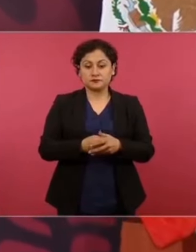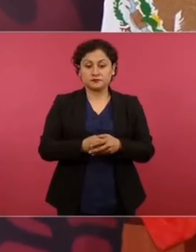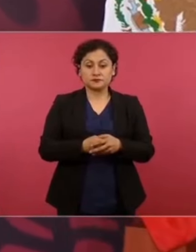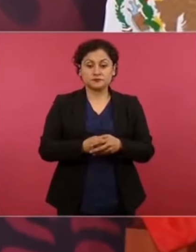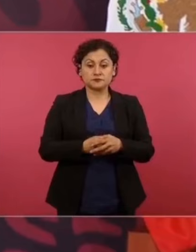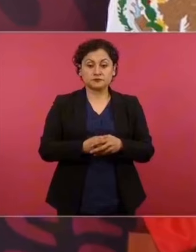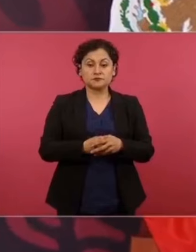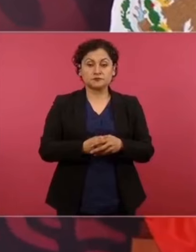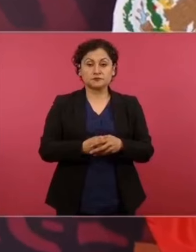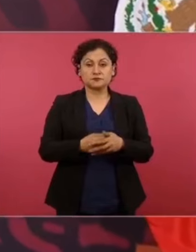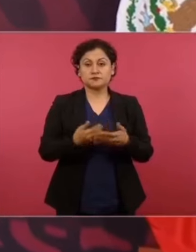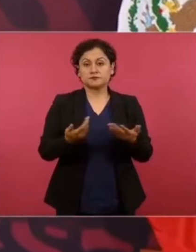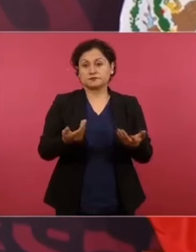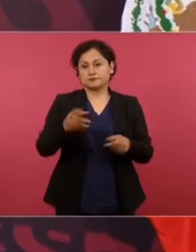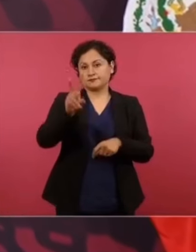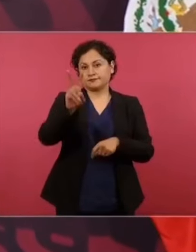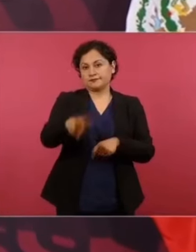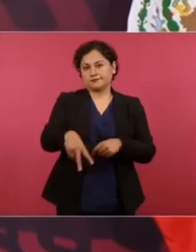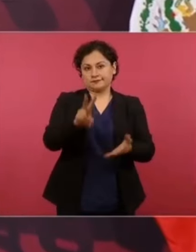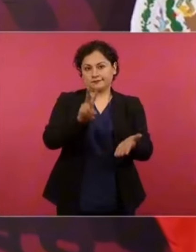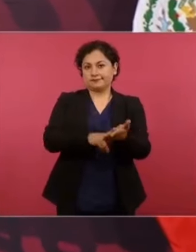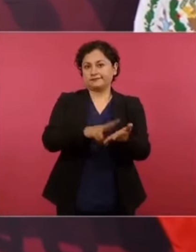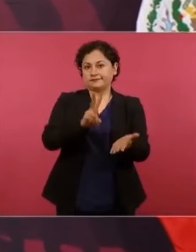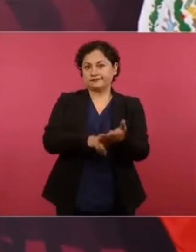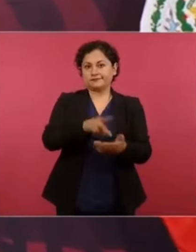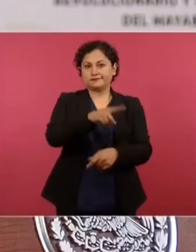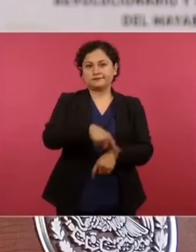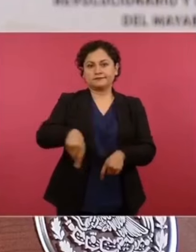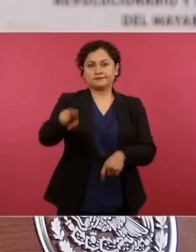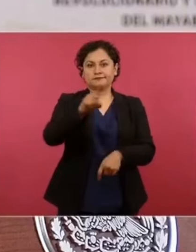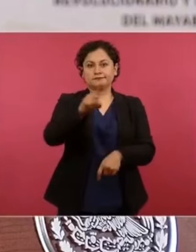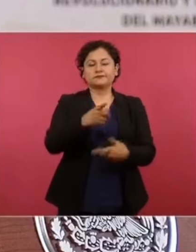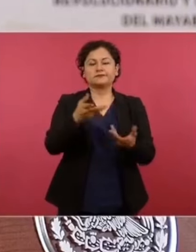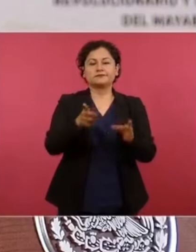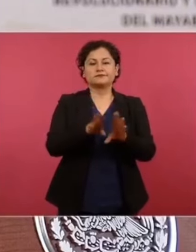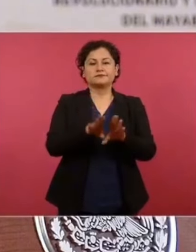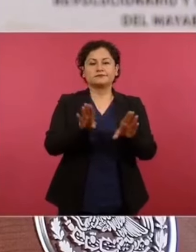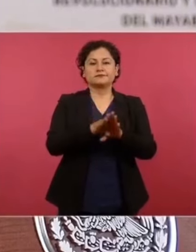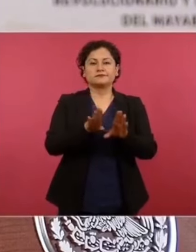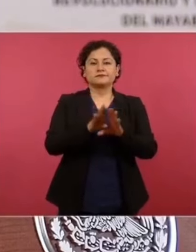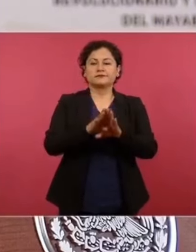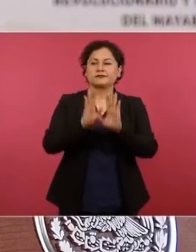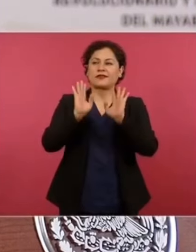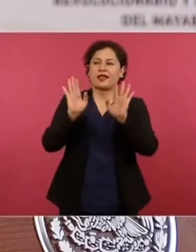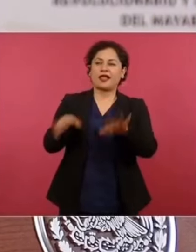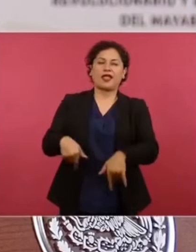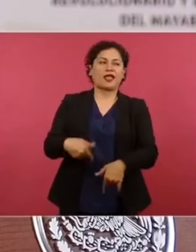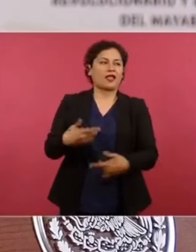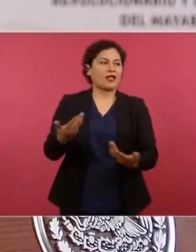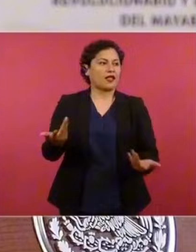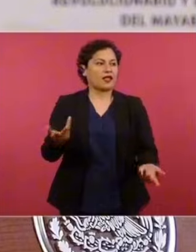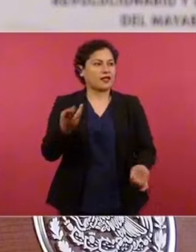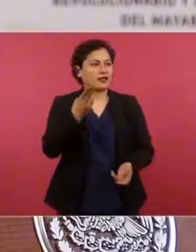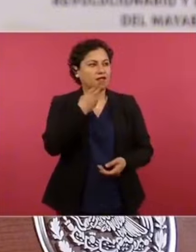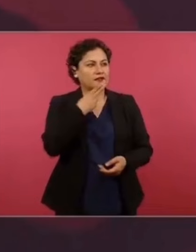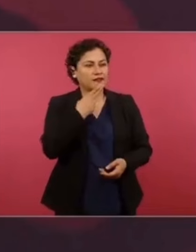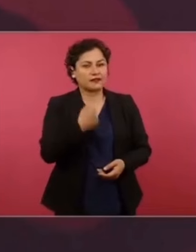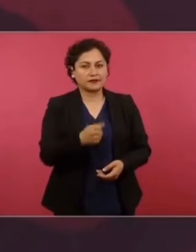que vale la pena que no es en vano todo el esfuerzo y